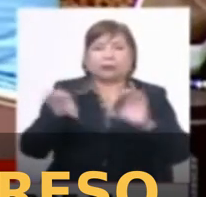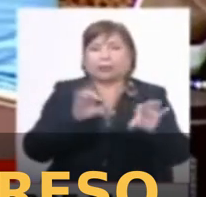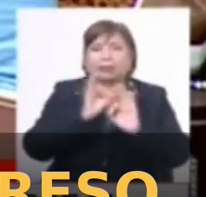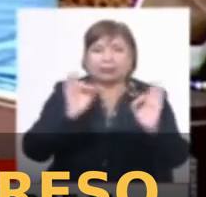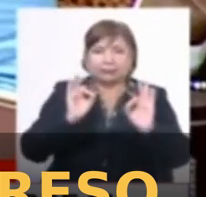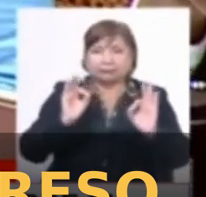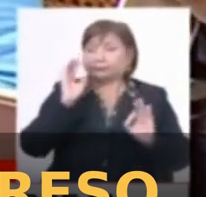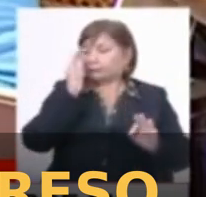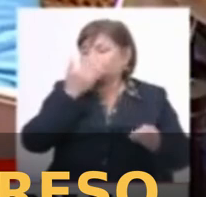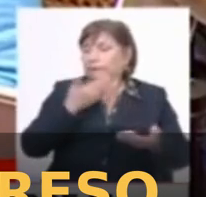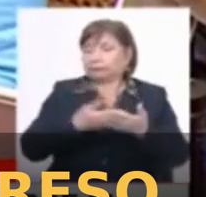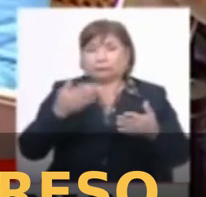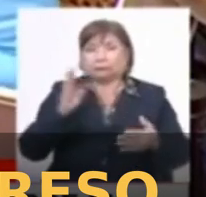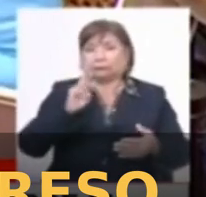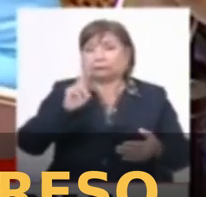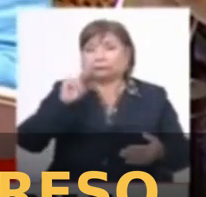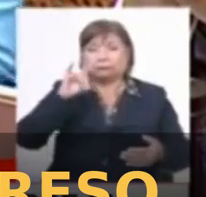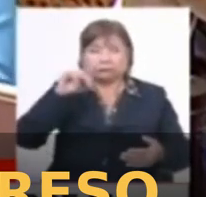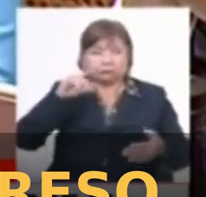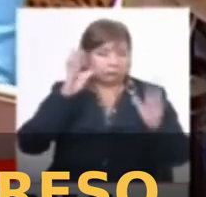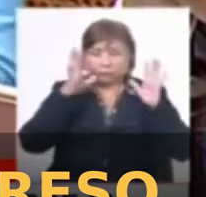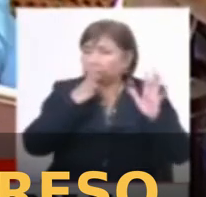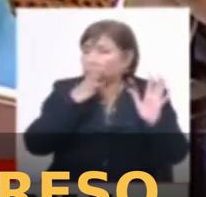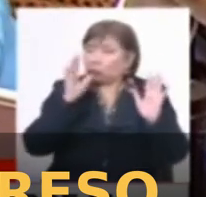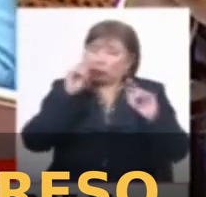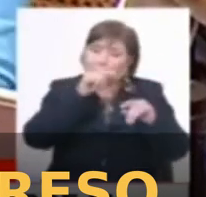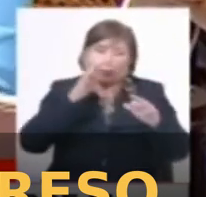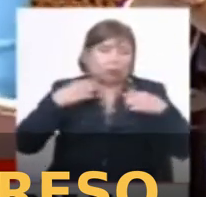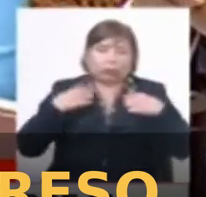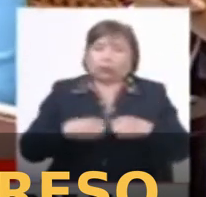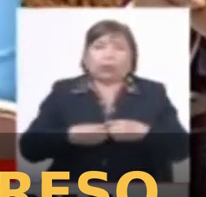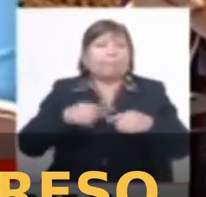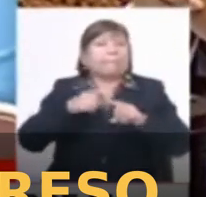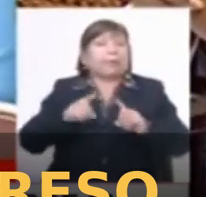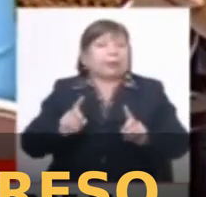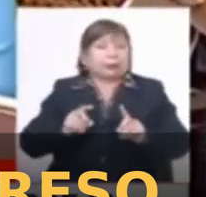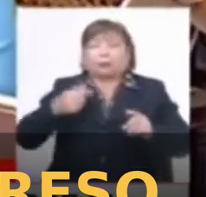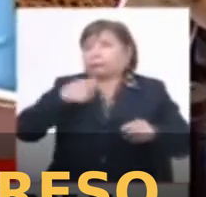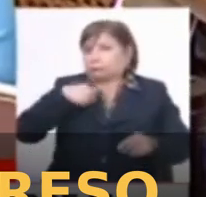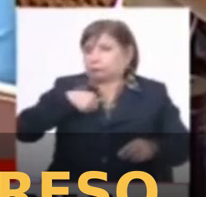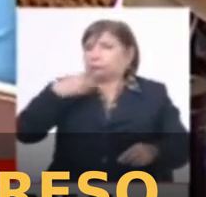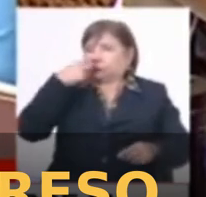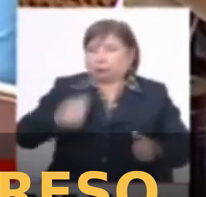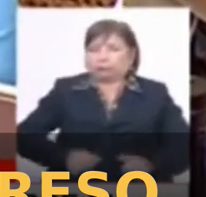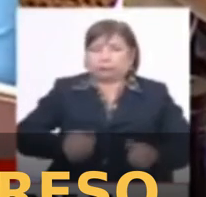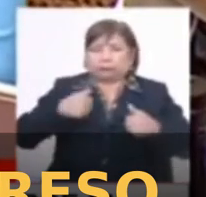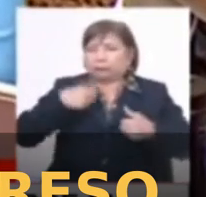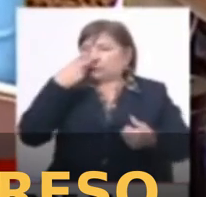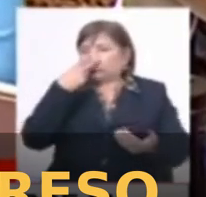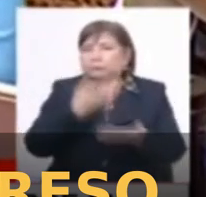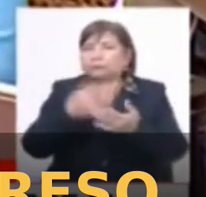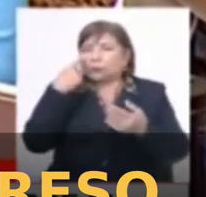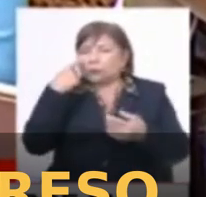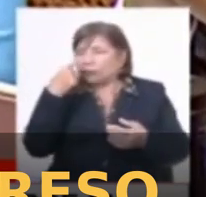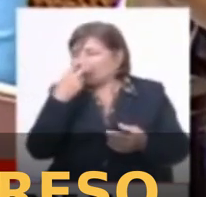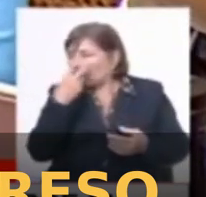mí me parece que detrás de Bruno tampoco. No lo sé, yo no soy su abogada. Sin embargo, era lo que yo había vivido con él, lo que yo había